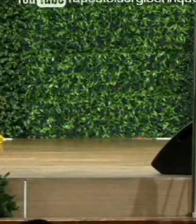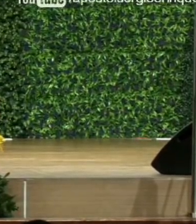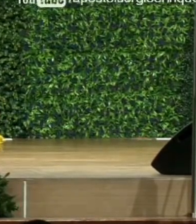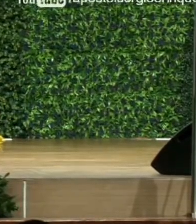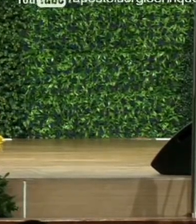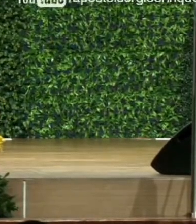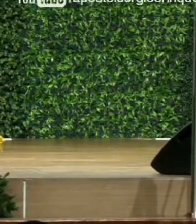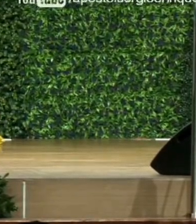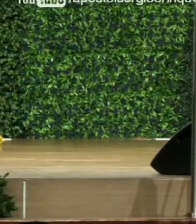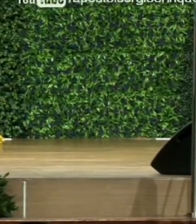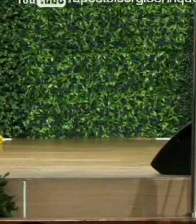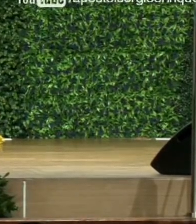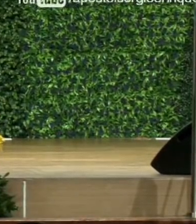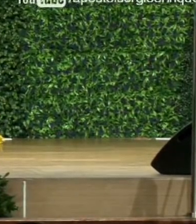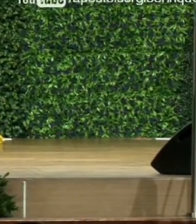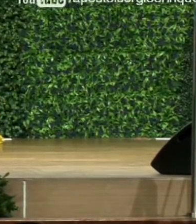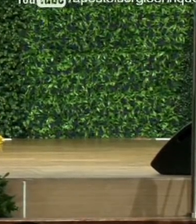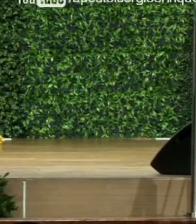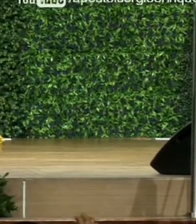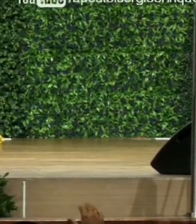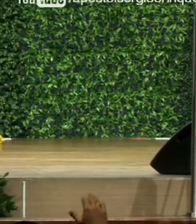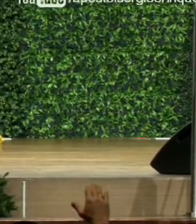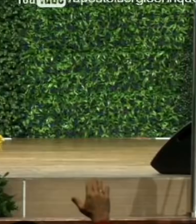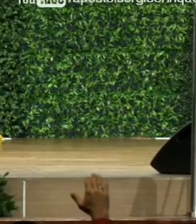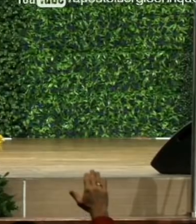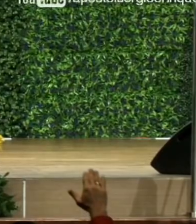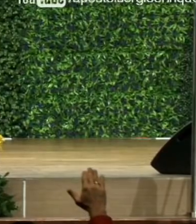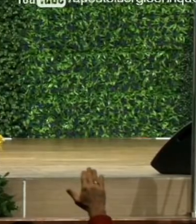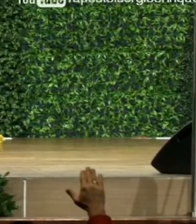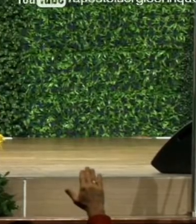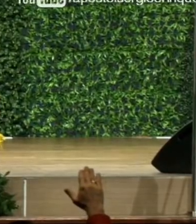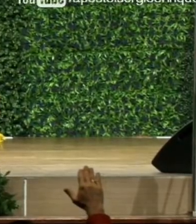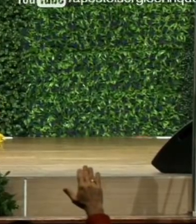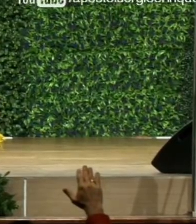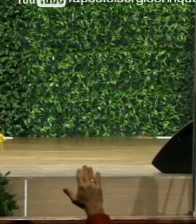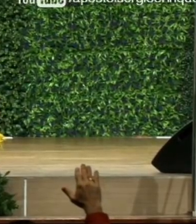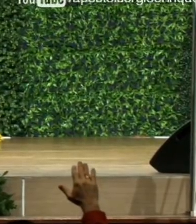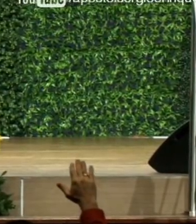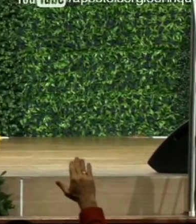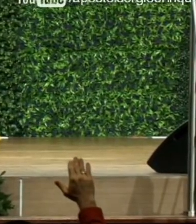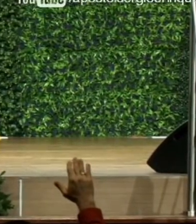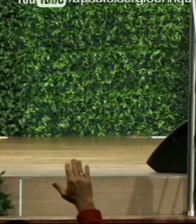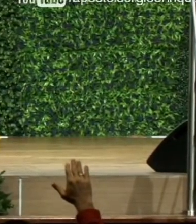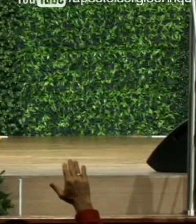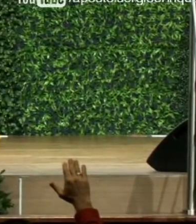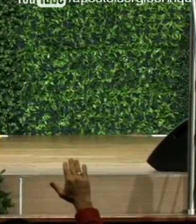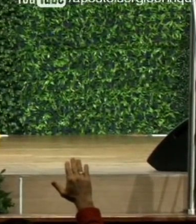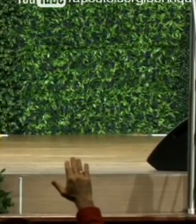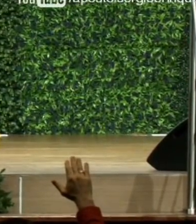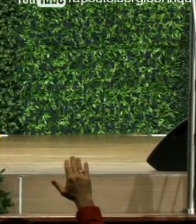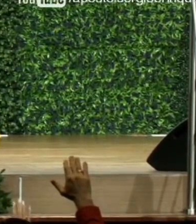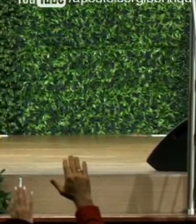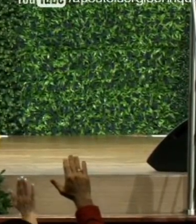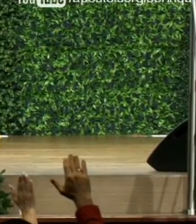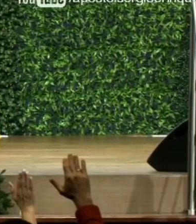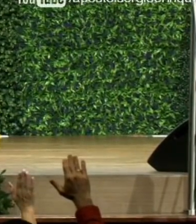Padre, te damos gracias, Señor. Te doy gracias, Señor, que me permites estar de vuelta a casa.